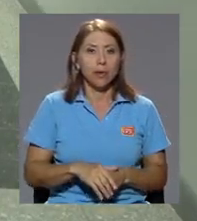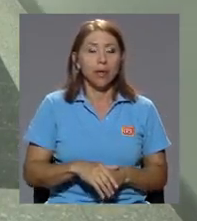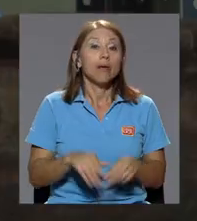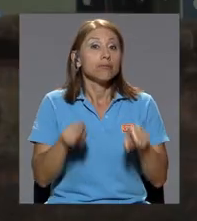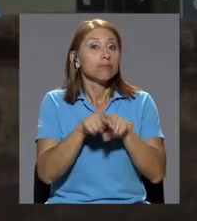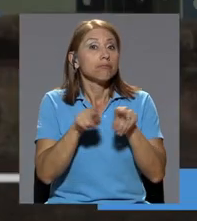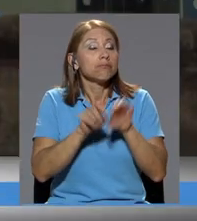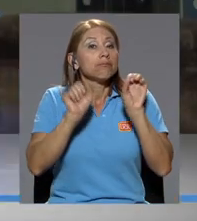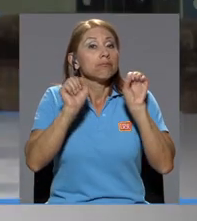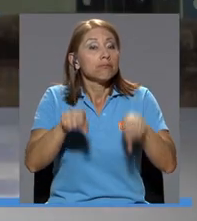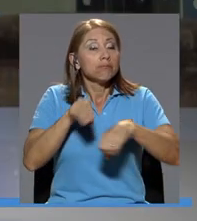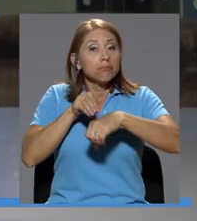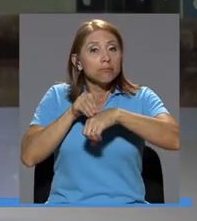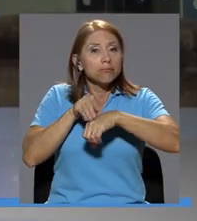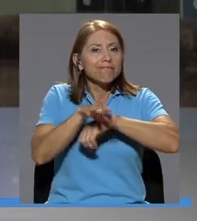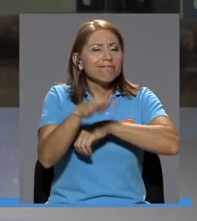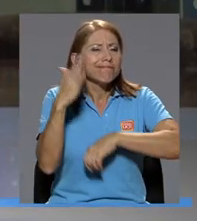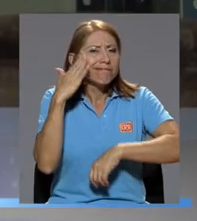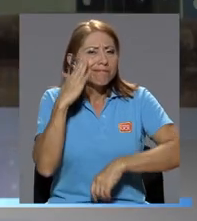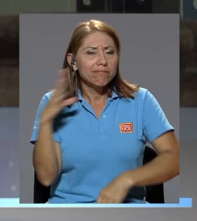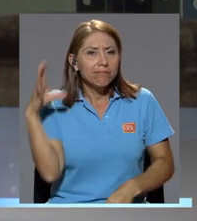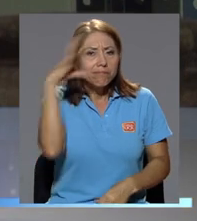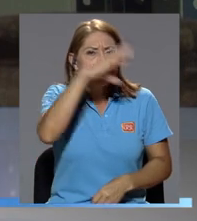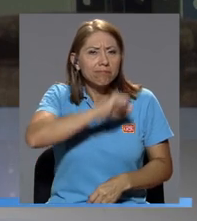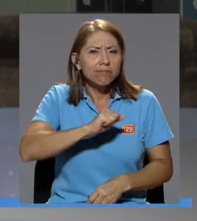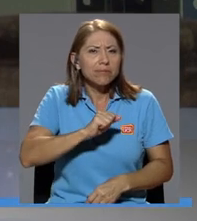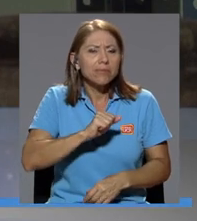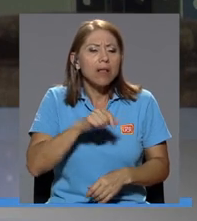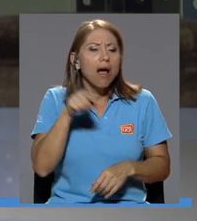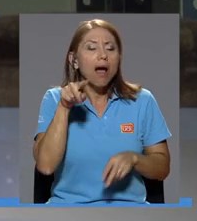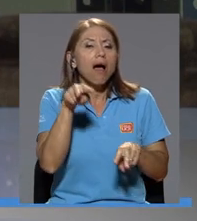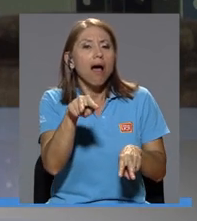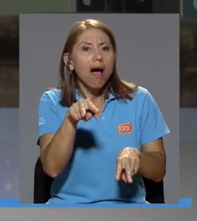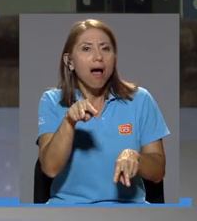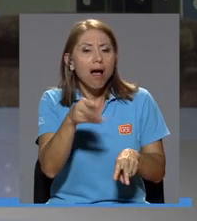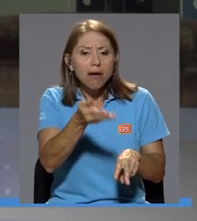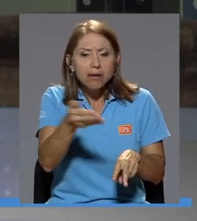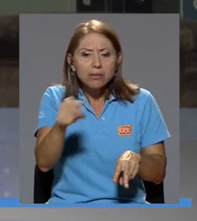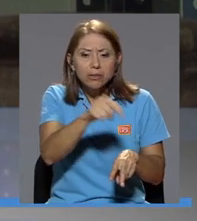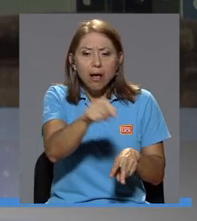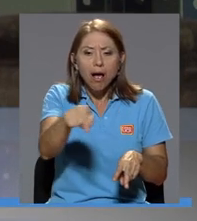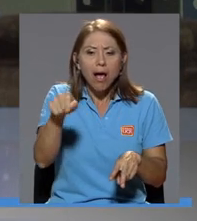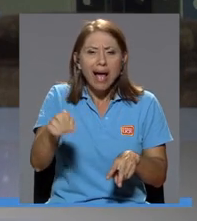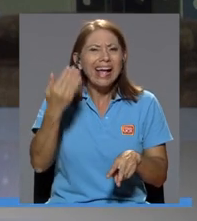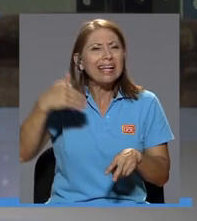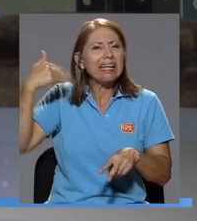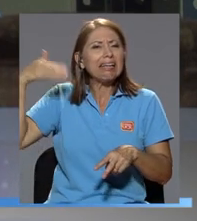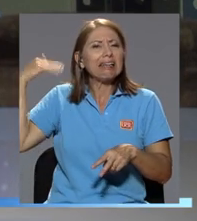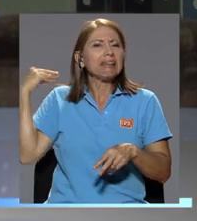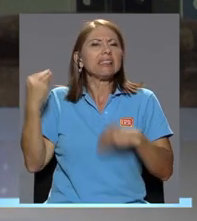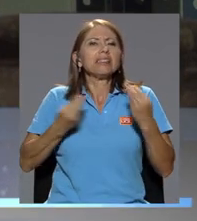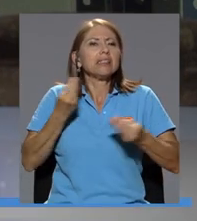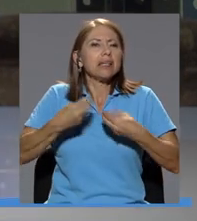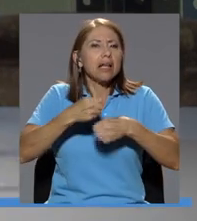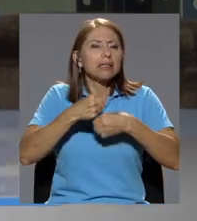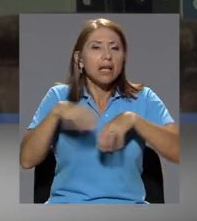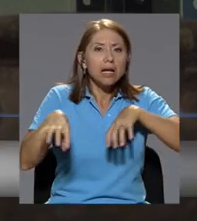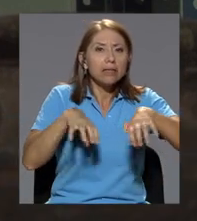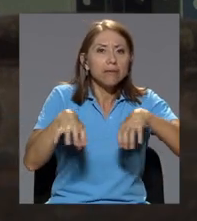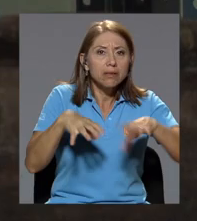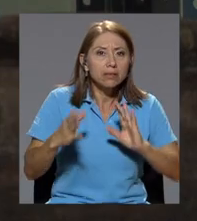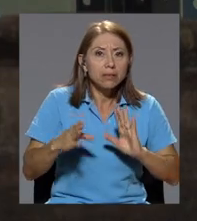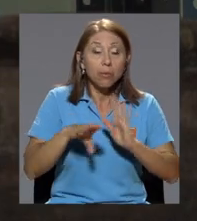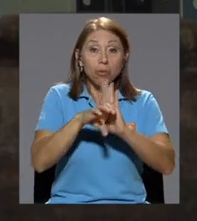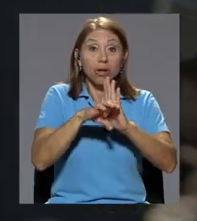podemos incluso inferir como qué tipo de actividades se llevaban a partir de los fragmentos cerámicos, si se procesaba